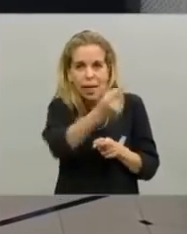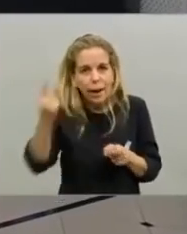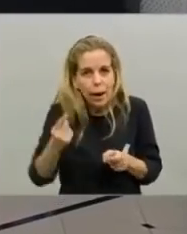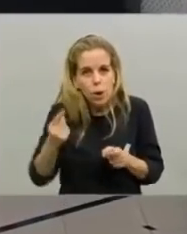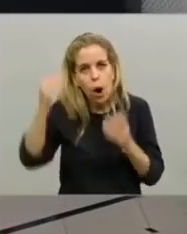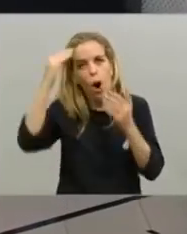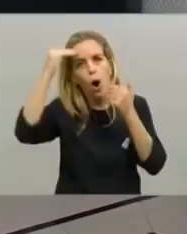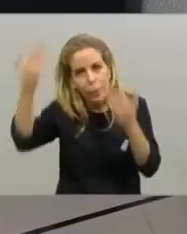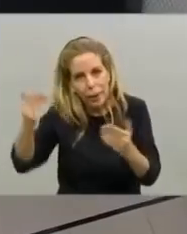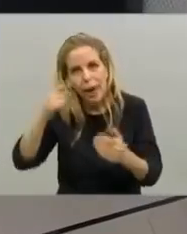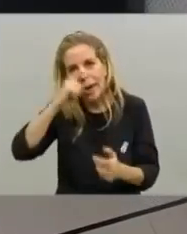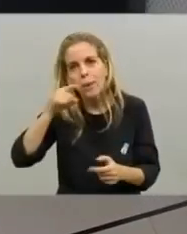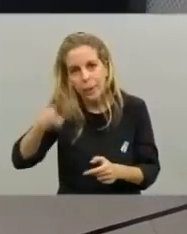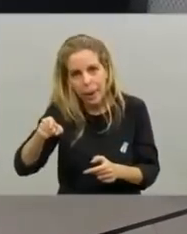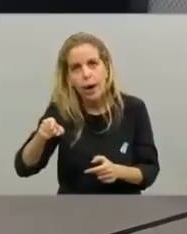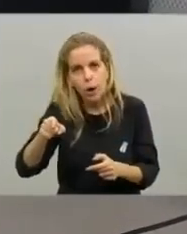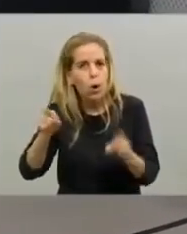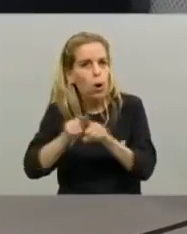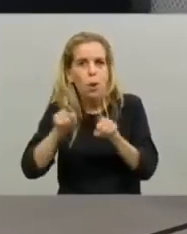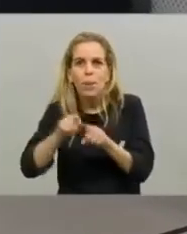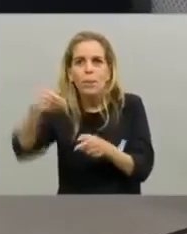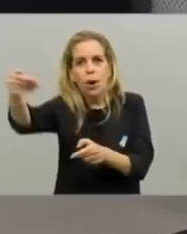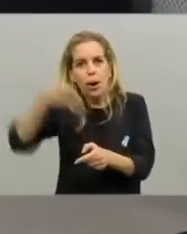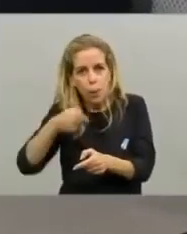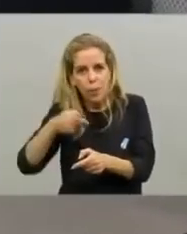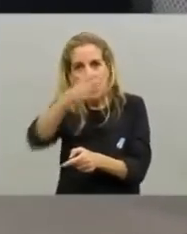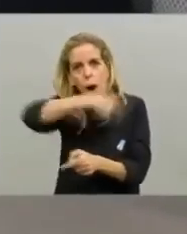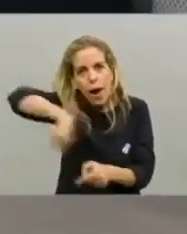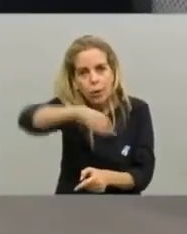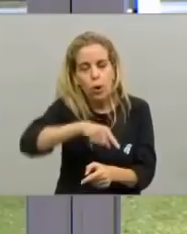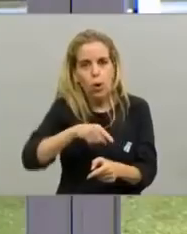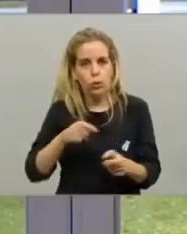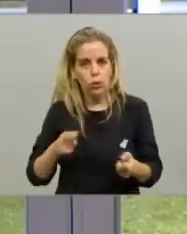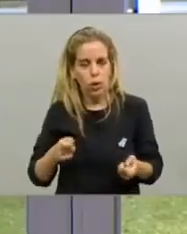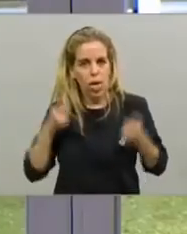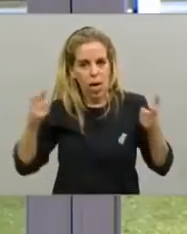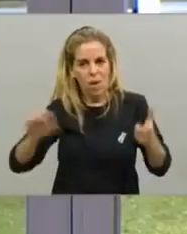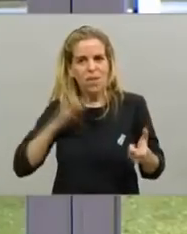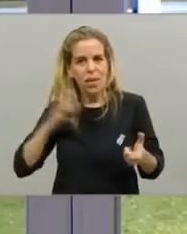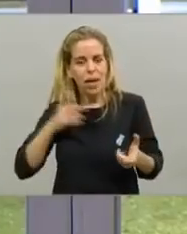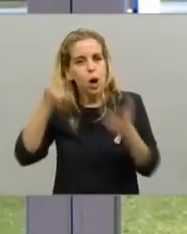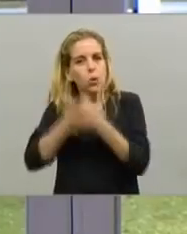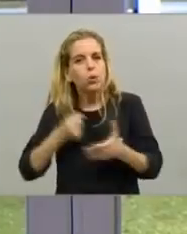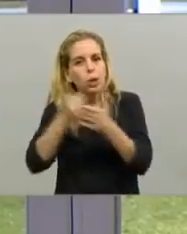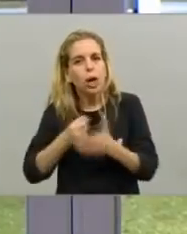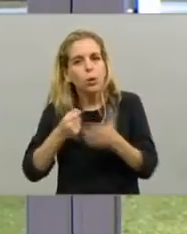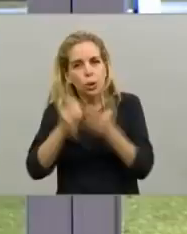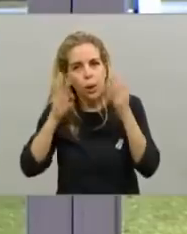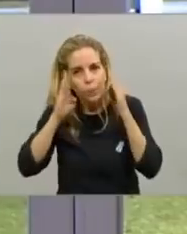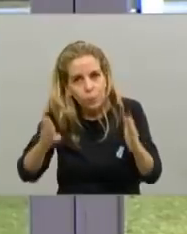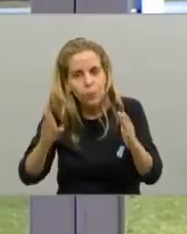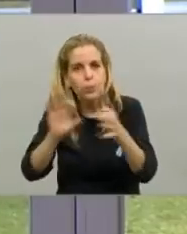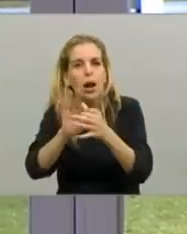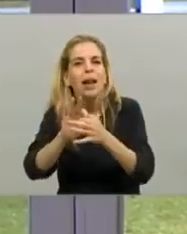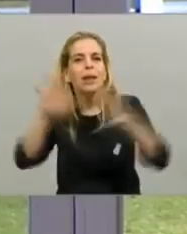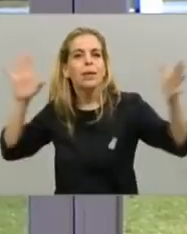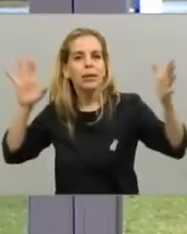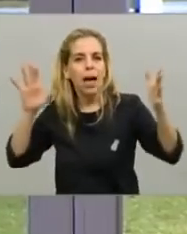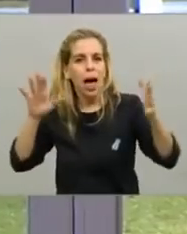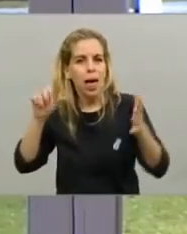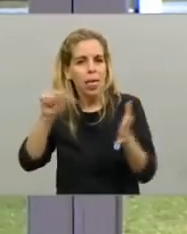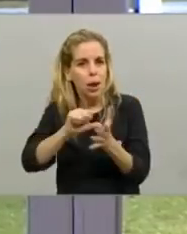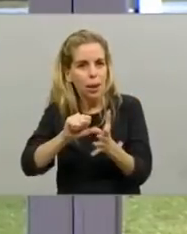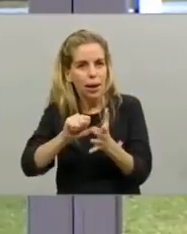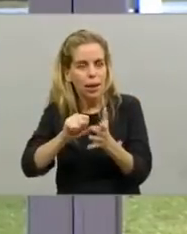honrémoslo haciendo lo que él nos propuso hacer, que fue dar la vida por la libertad de esta patria, por